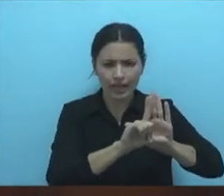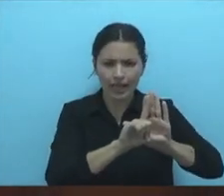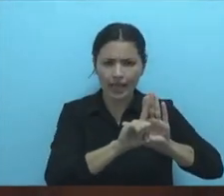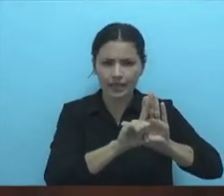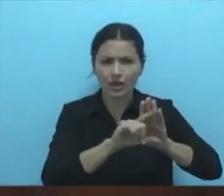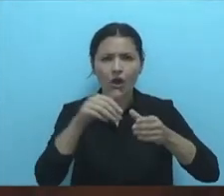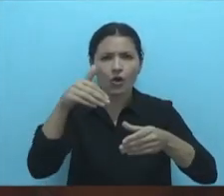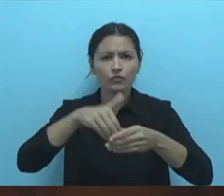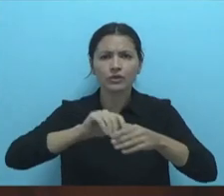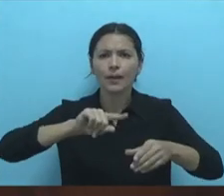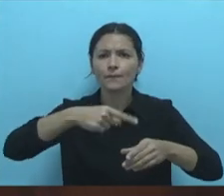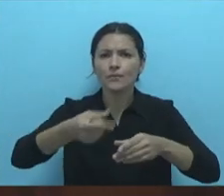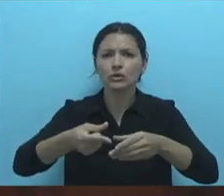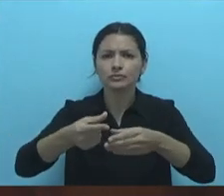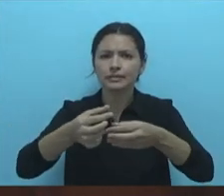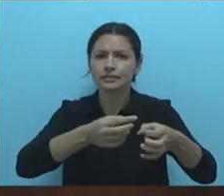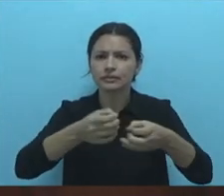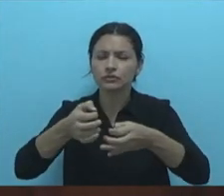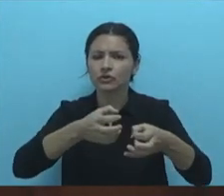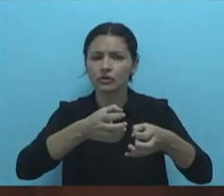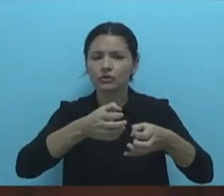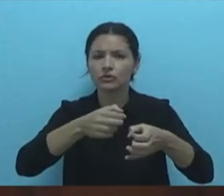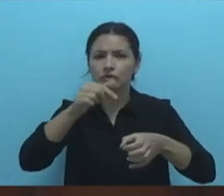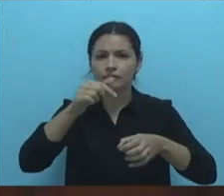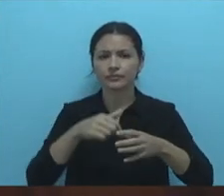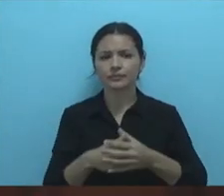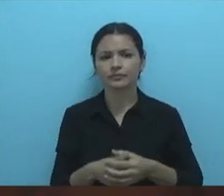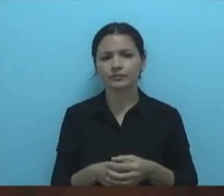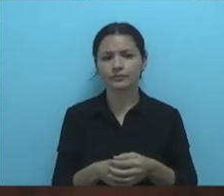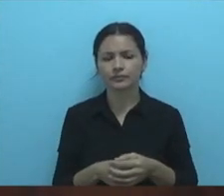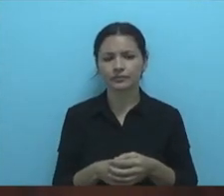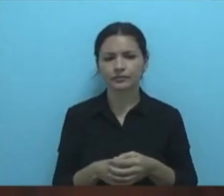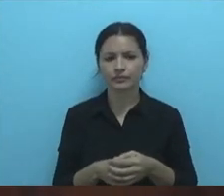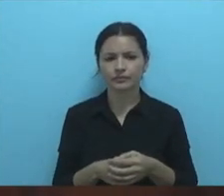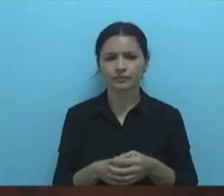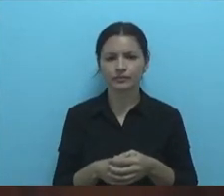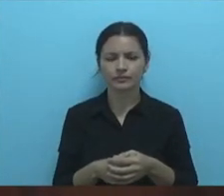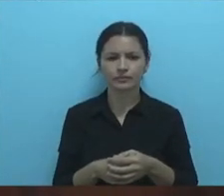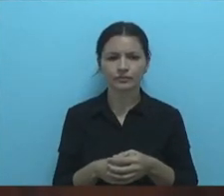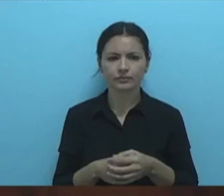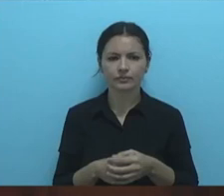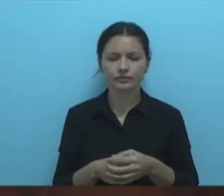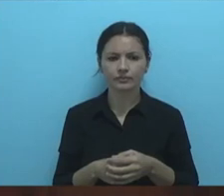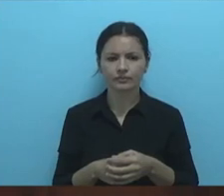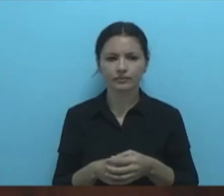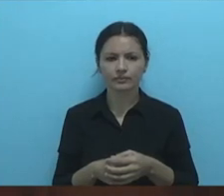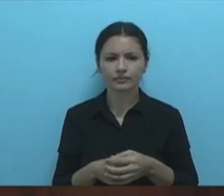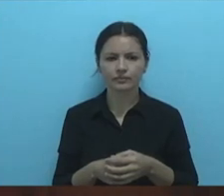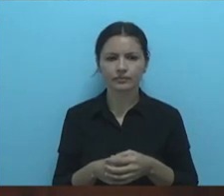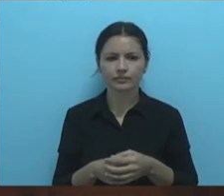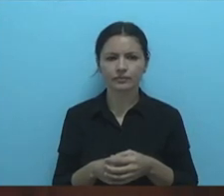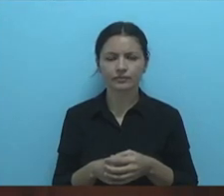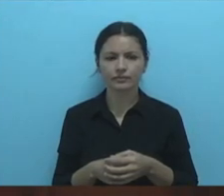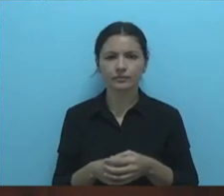de una preferencia por una sesión para el proyecto para el veto propositivo recibido recientemente en